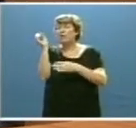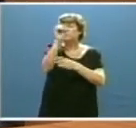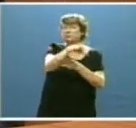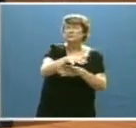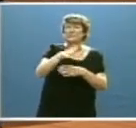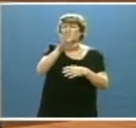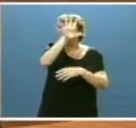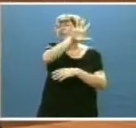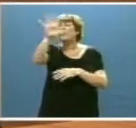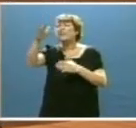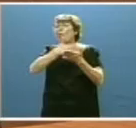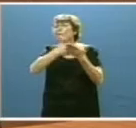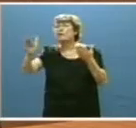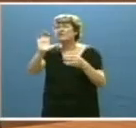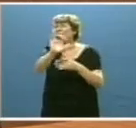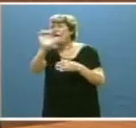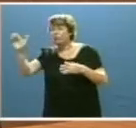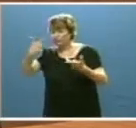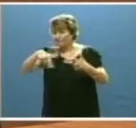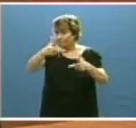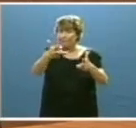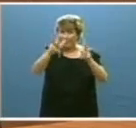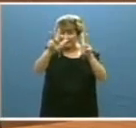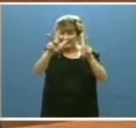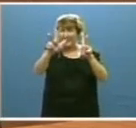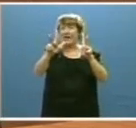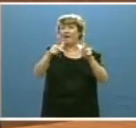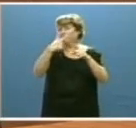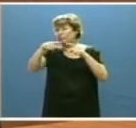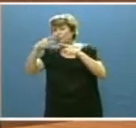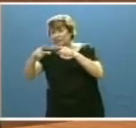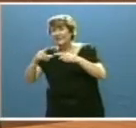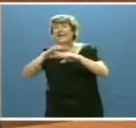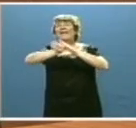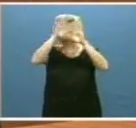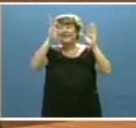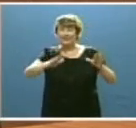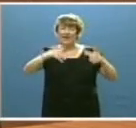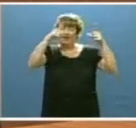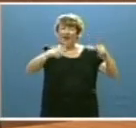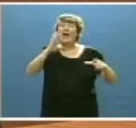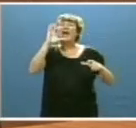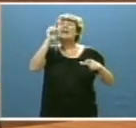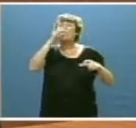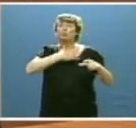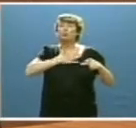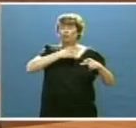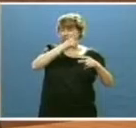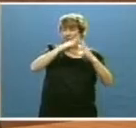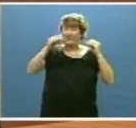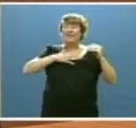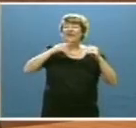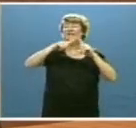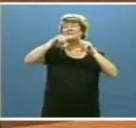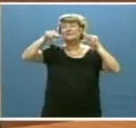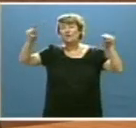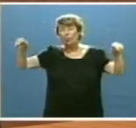55 millones de euros que permitirán entre otras actuaciones terminar los campus de segovia y de